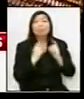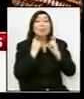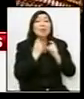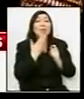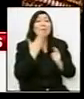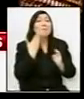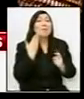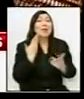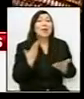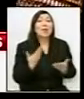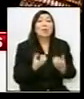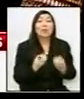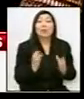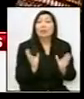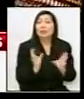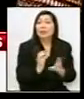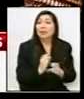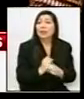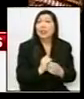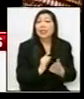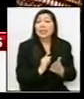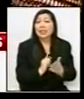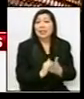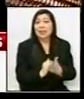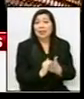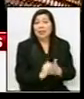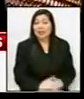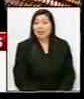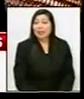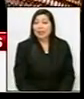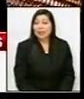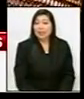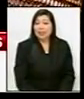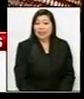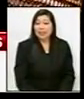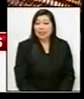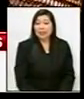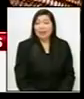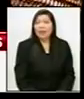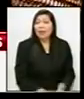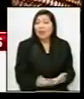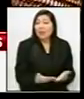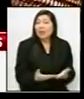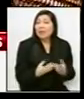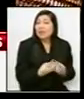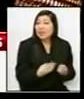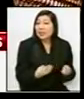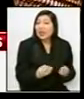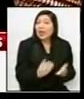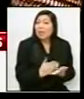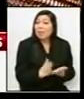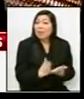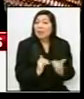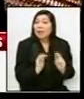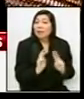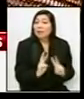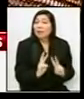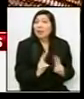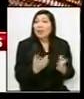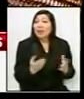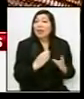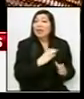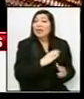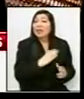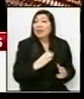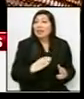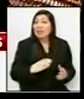hay cosas muy concretas en los que, evidentemente, los hechos que se materializan a partir de lo que se ve en el Callao